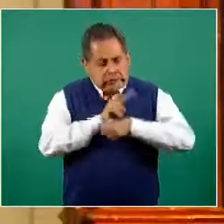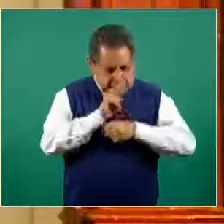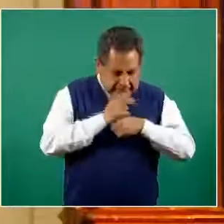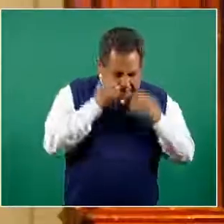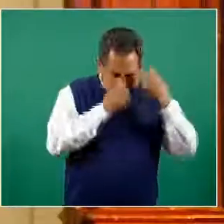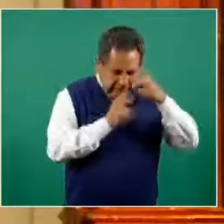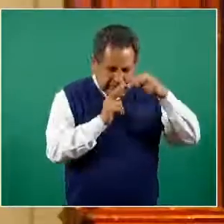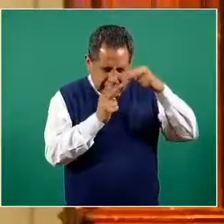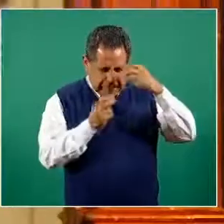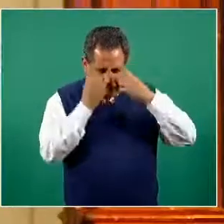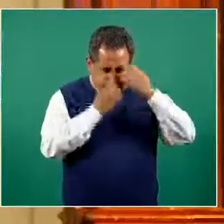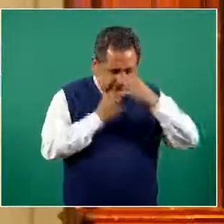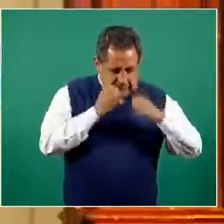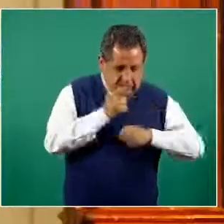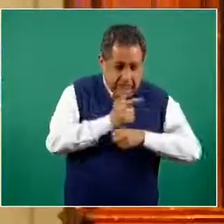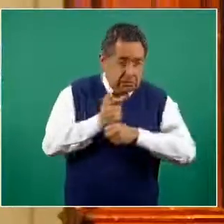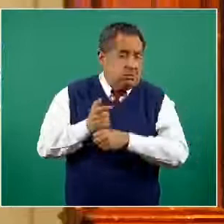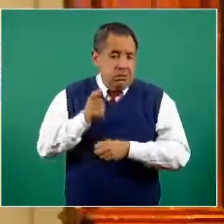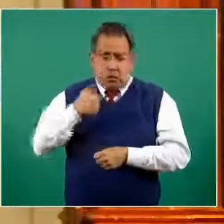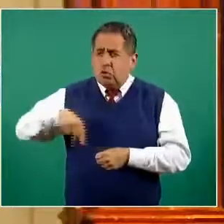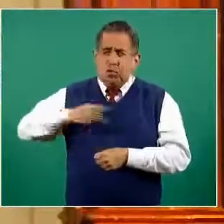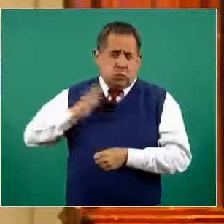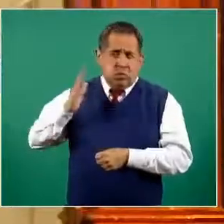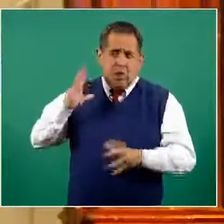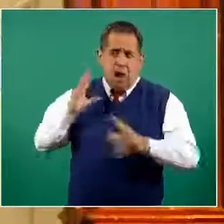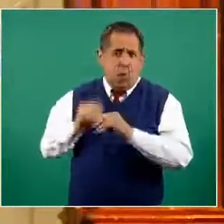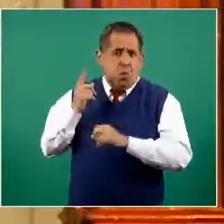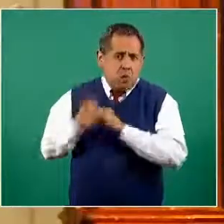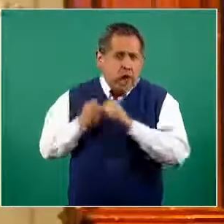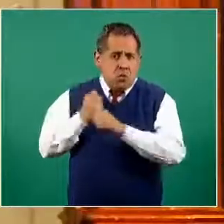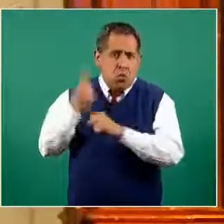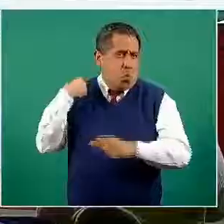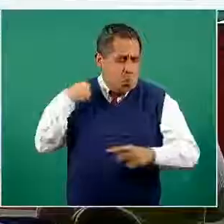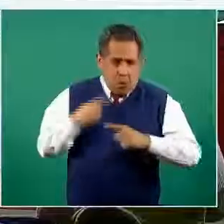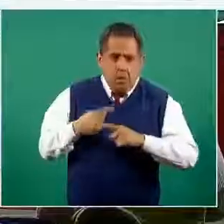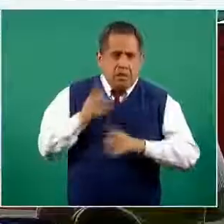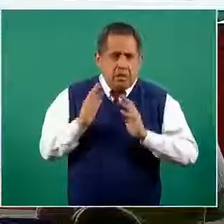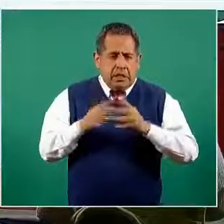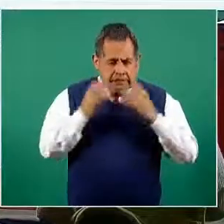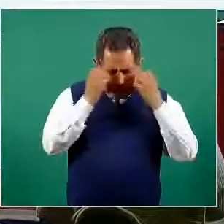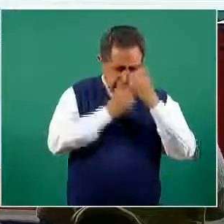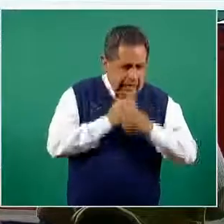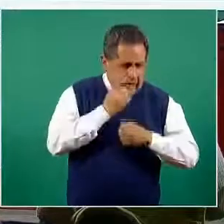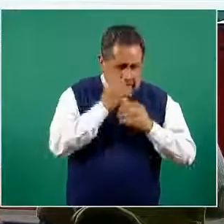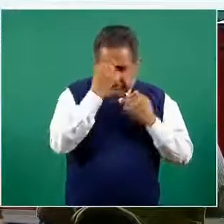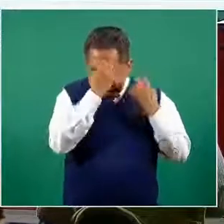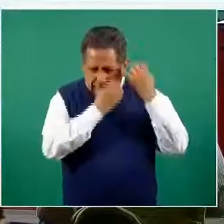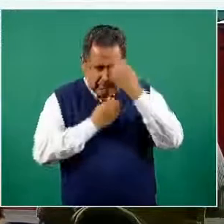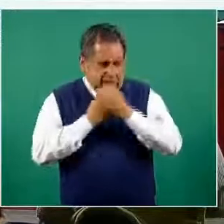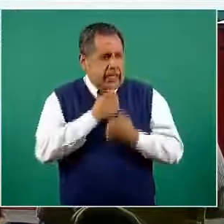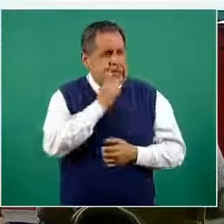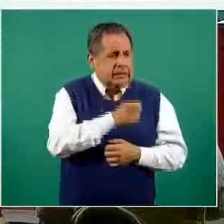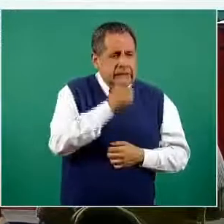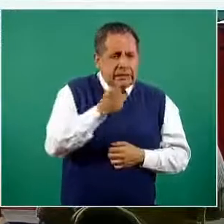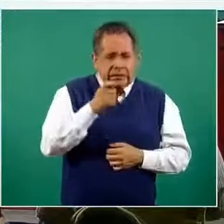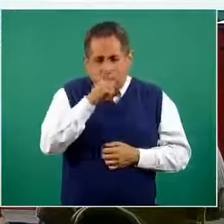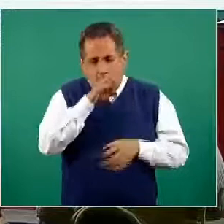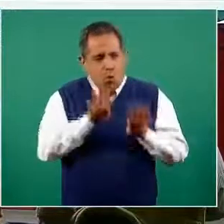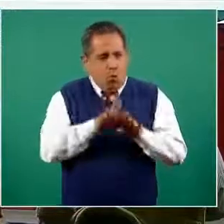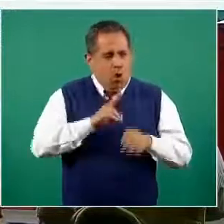empezar, de hecho lo hemos estado haciendo durante todo el año pasado, empezar a observar cómo se comporta este